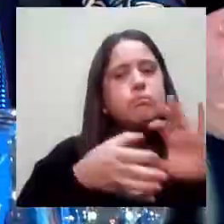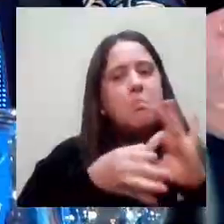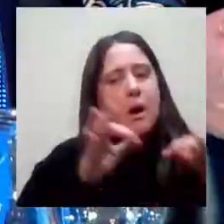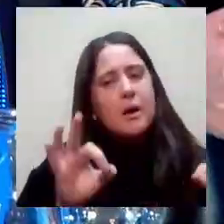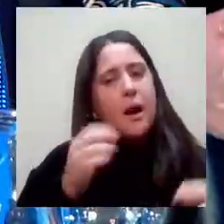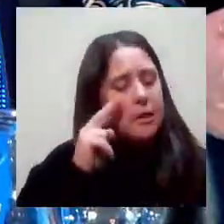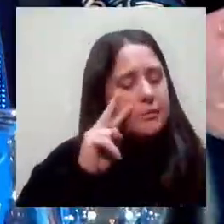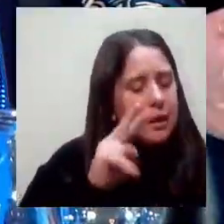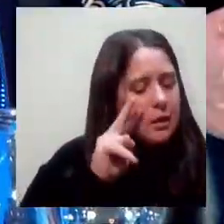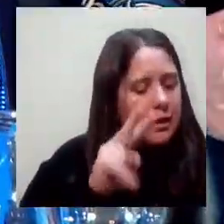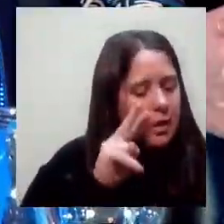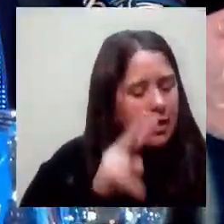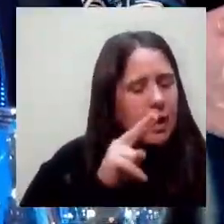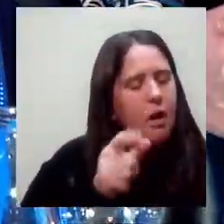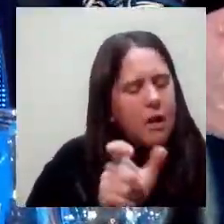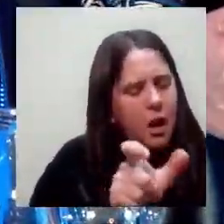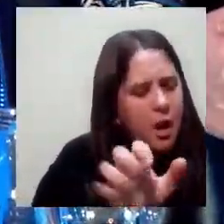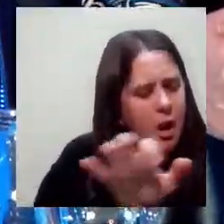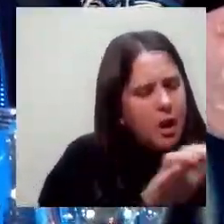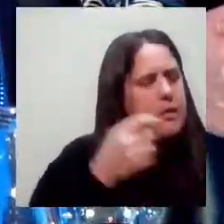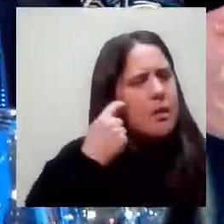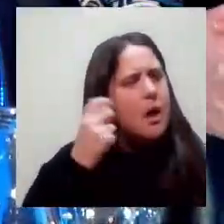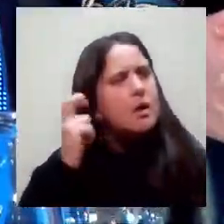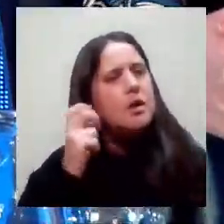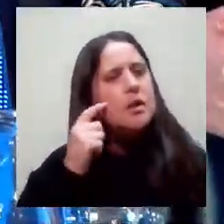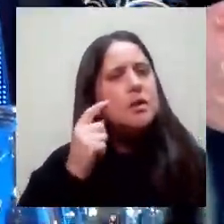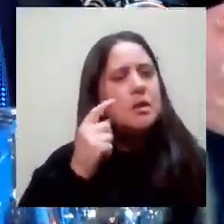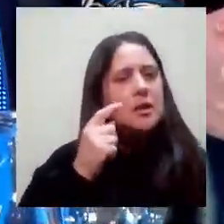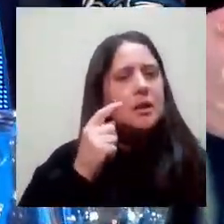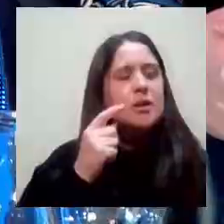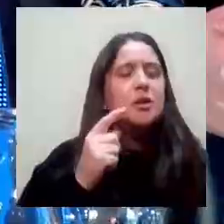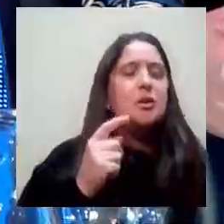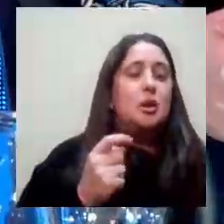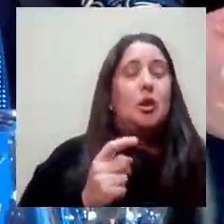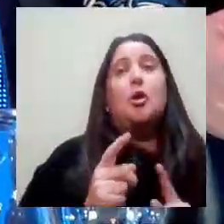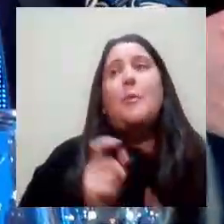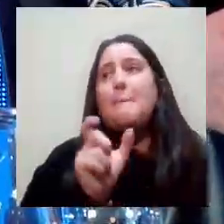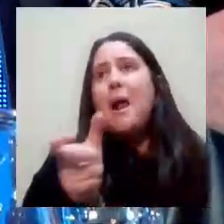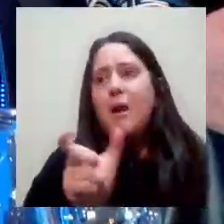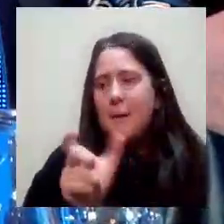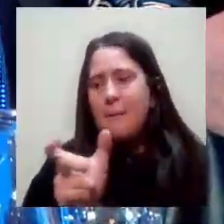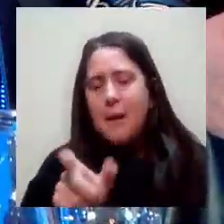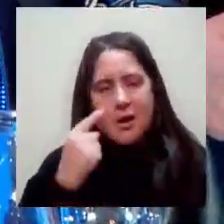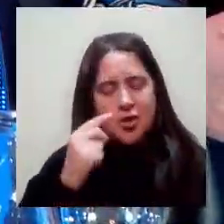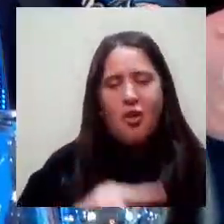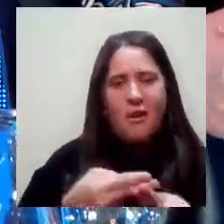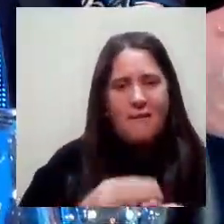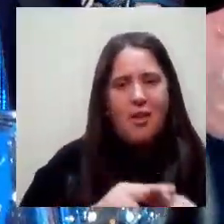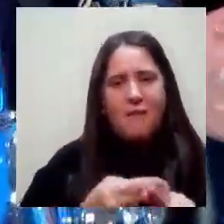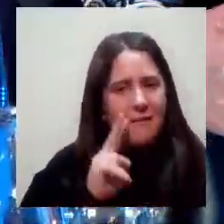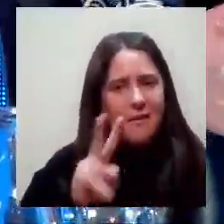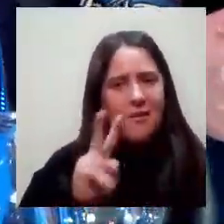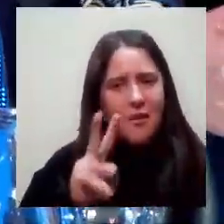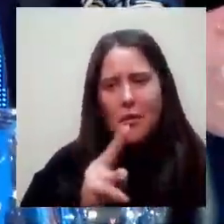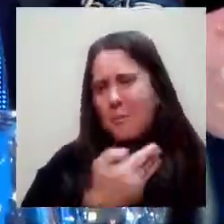manera sistemática, no muchas veces, unos pocos encuentros con una palabra, en este proceso que cualquier maestro que esté en